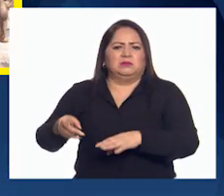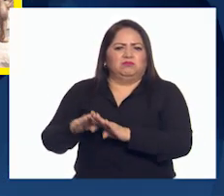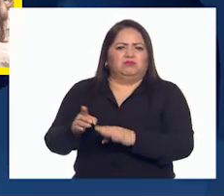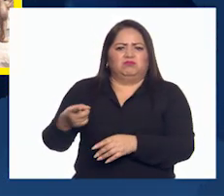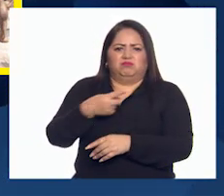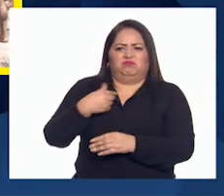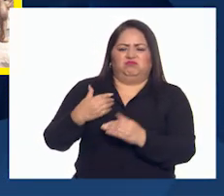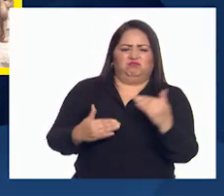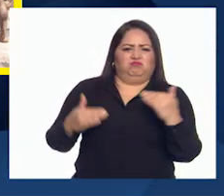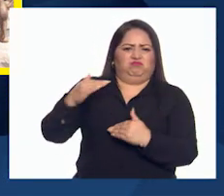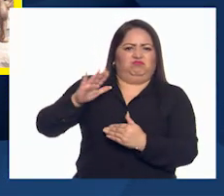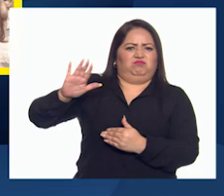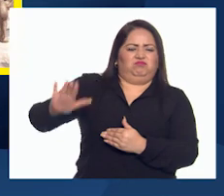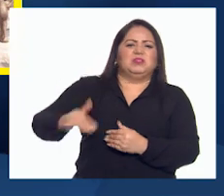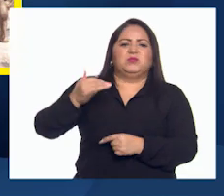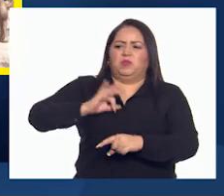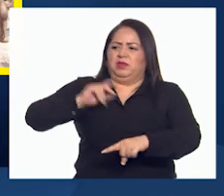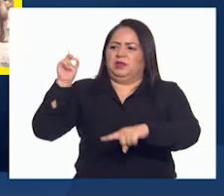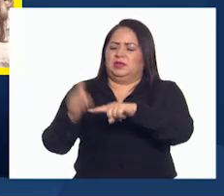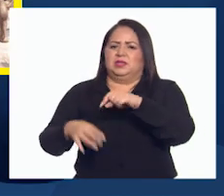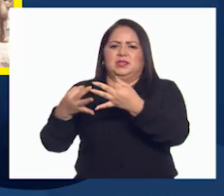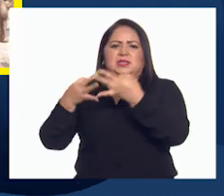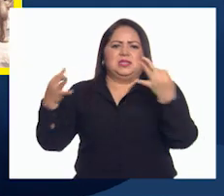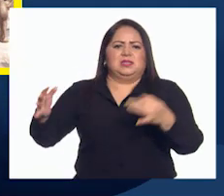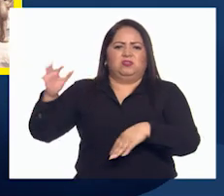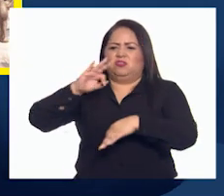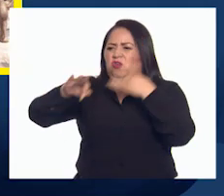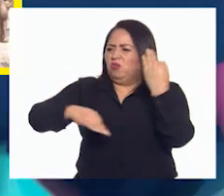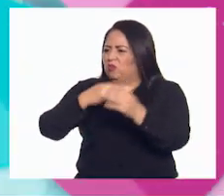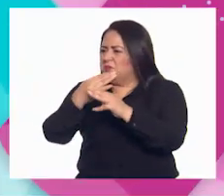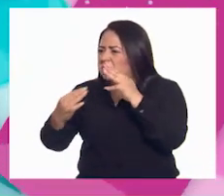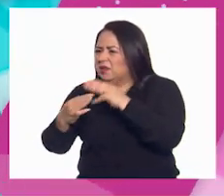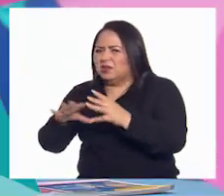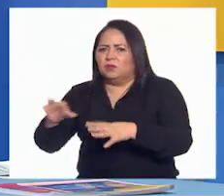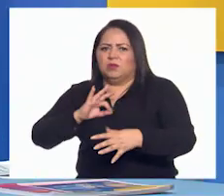inferiores. Y despojarlos de sus tierras y de los recursos